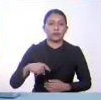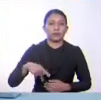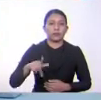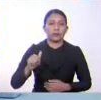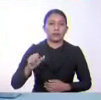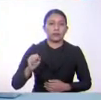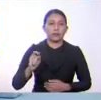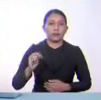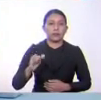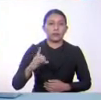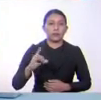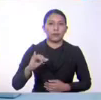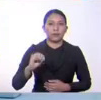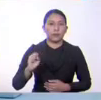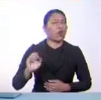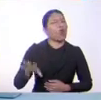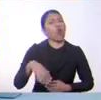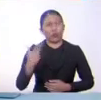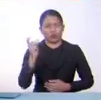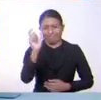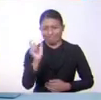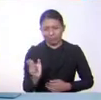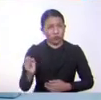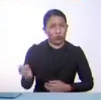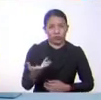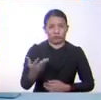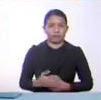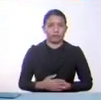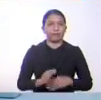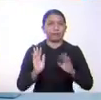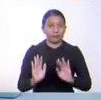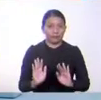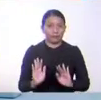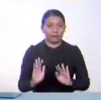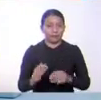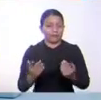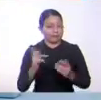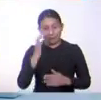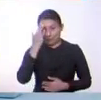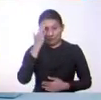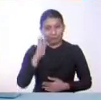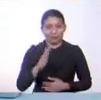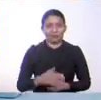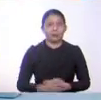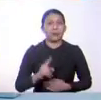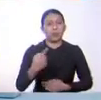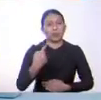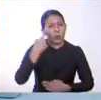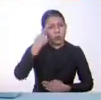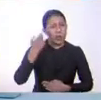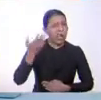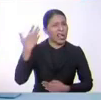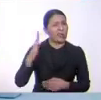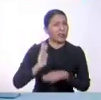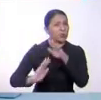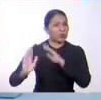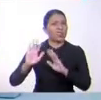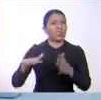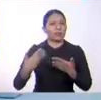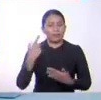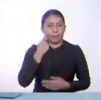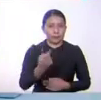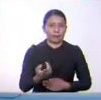muchos términos nuevos. Pero no te preocupes, como siempre vamos a iniciar haciendo un recorrido por la historia.